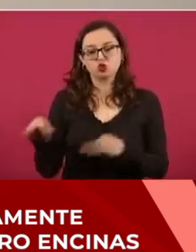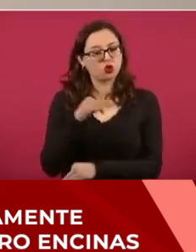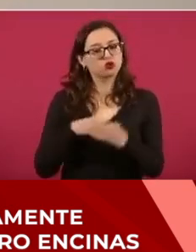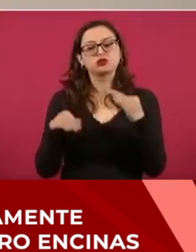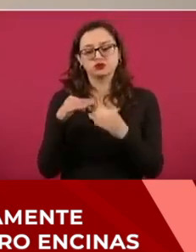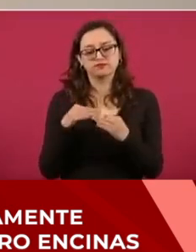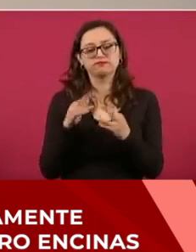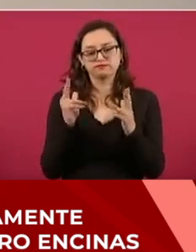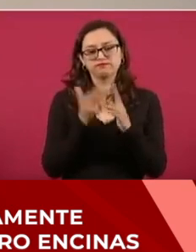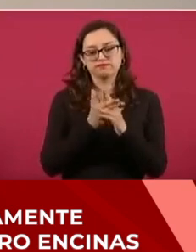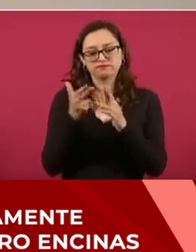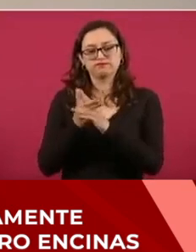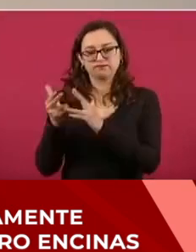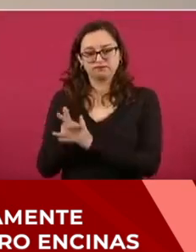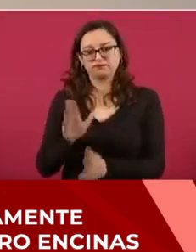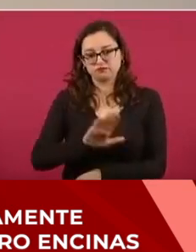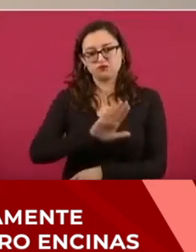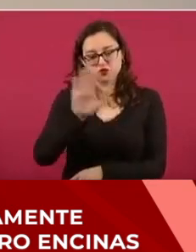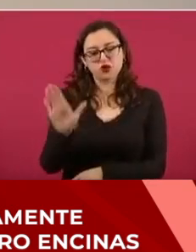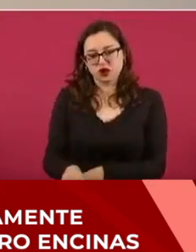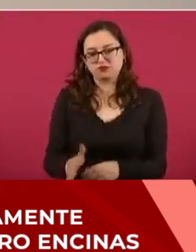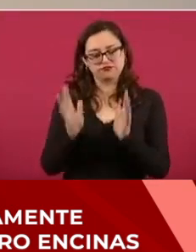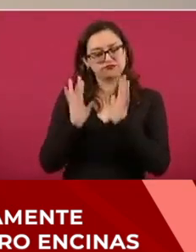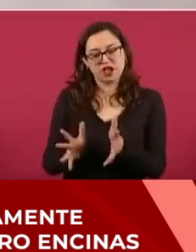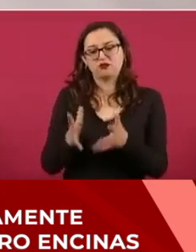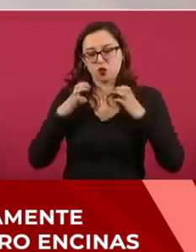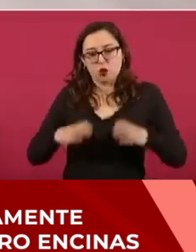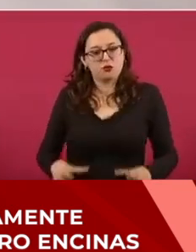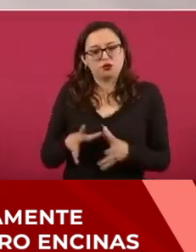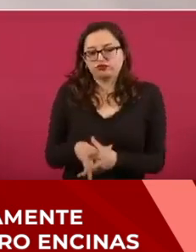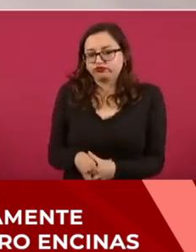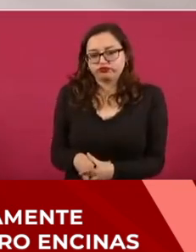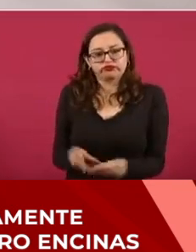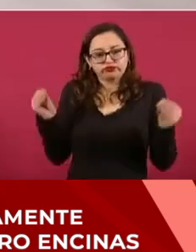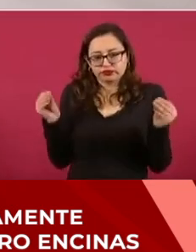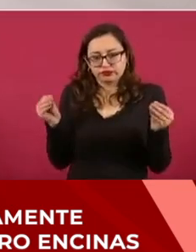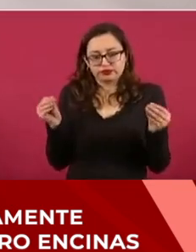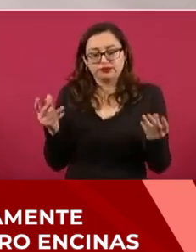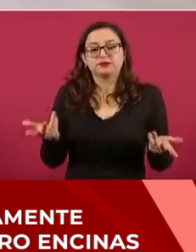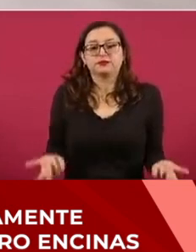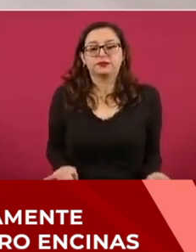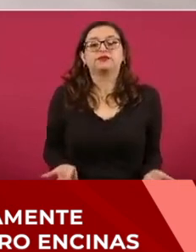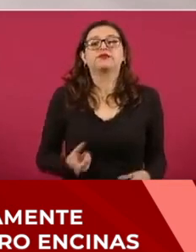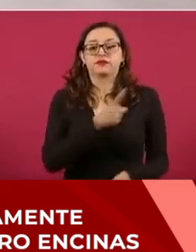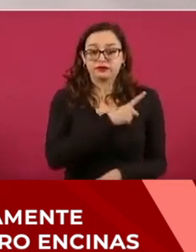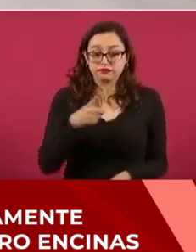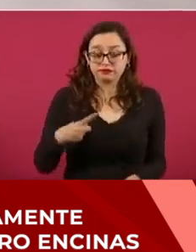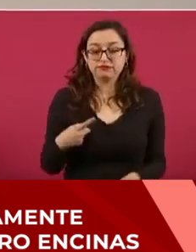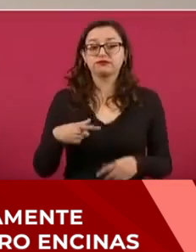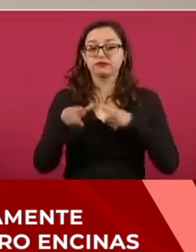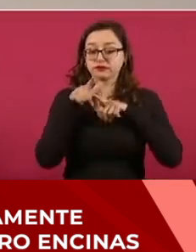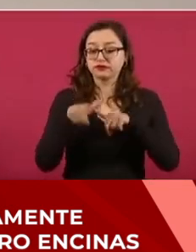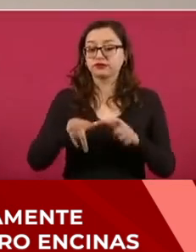fueron arteramente ultimados y desaparecidos. Que es necesario continuar en la búsqueda en la ribera